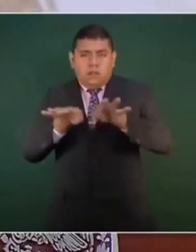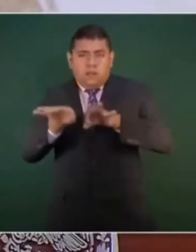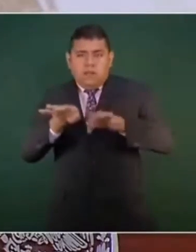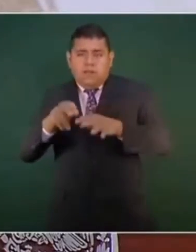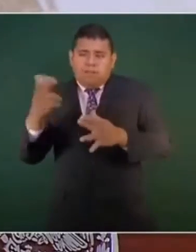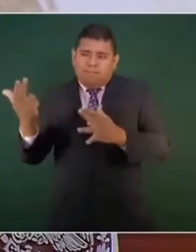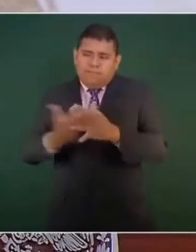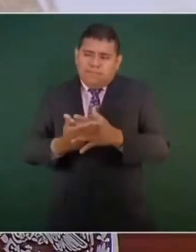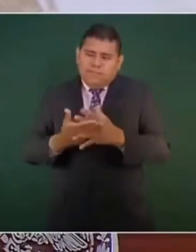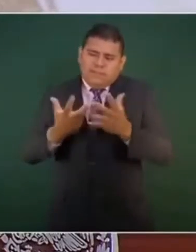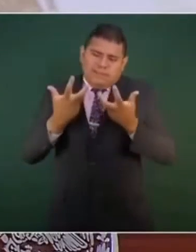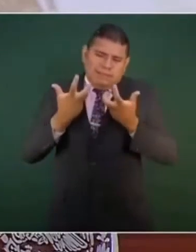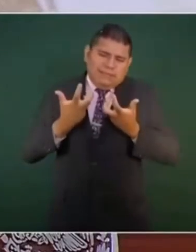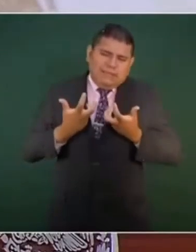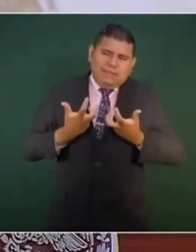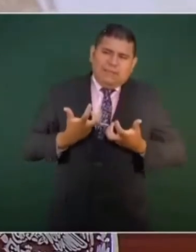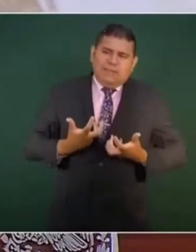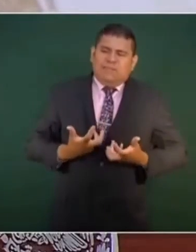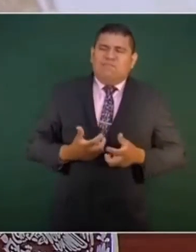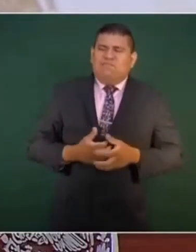y